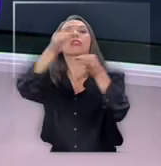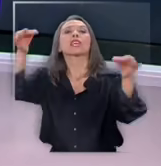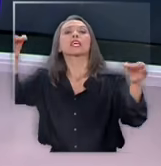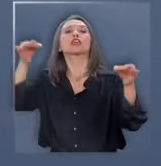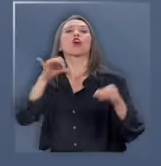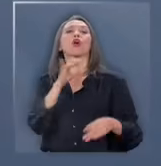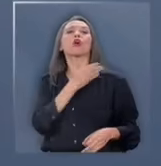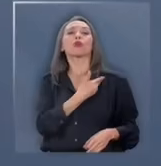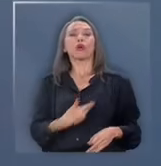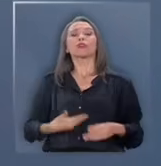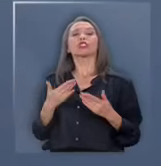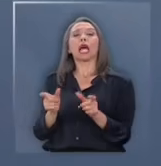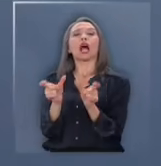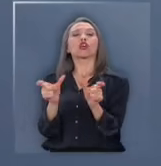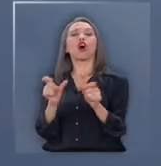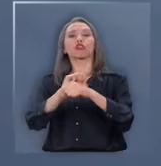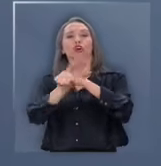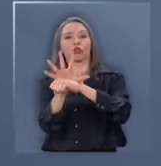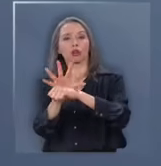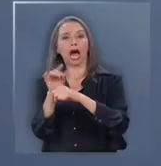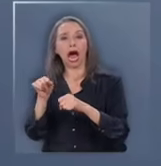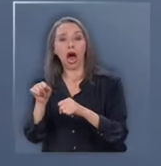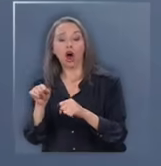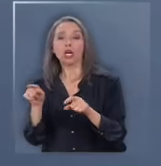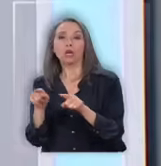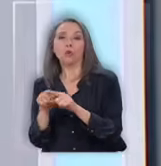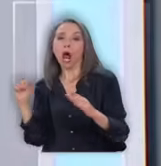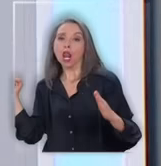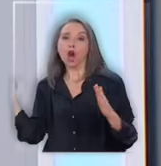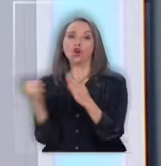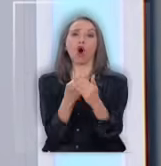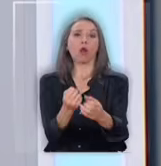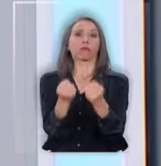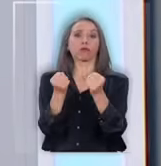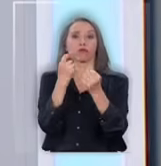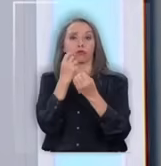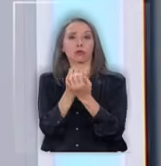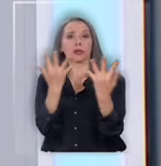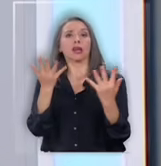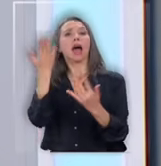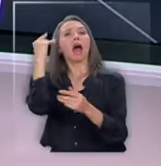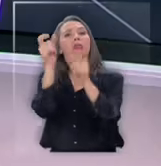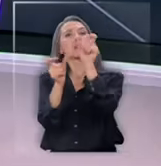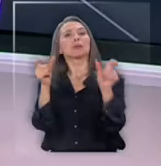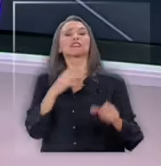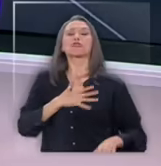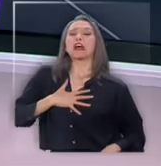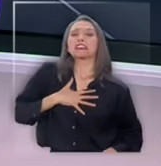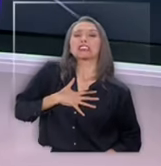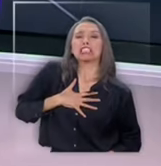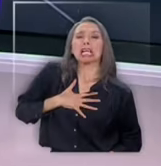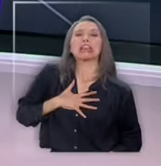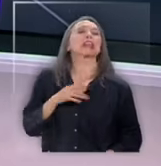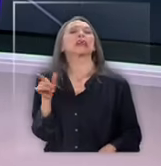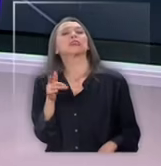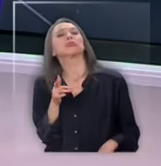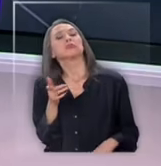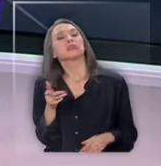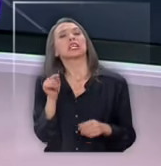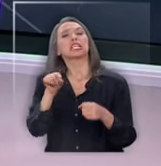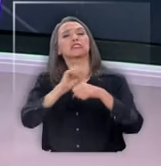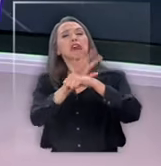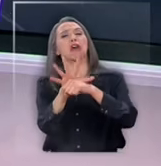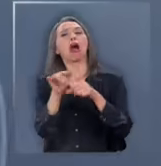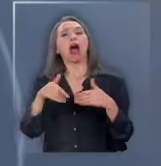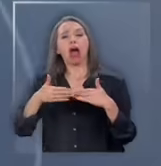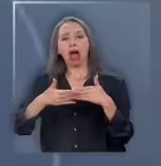control la pandemia y ahora está golpeando duro se ha instalado esa sensación habíamos empezado a sentir que la cosa iba